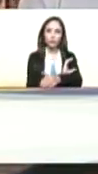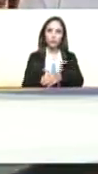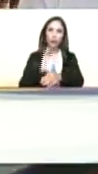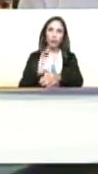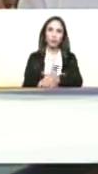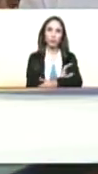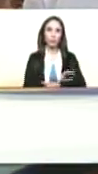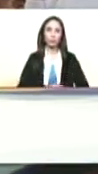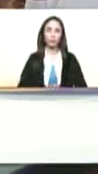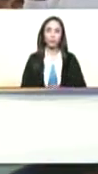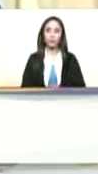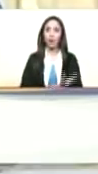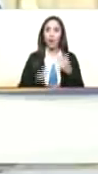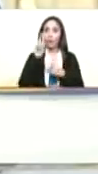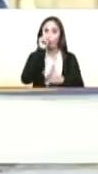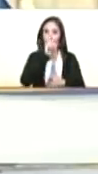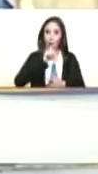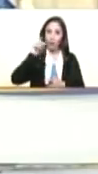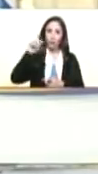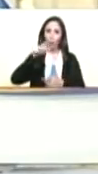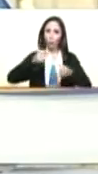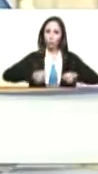Bueno, 2 años de los CLAP.